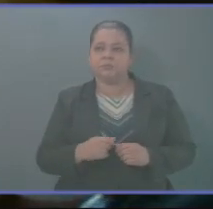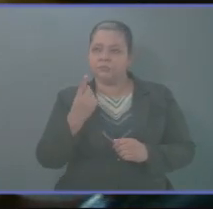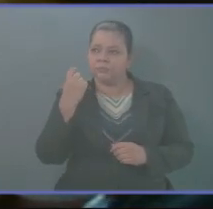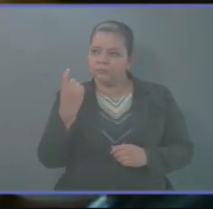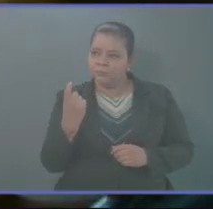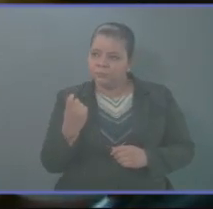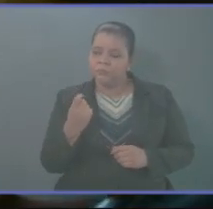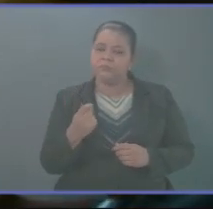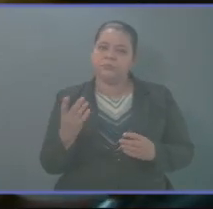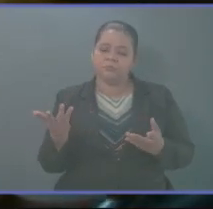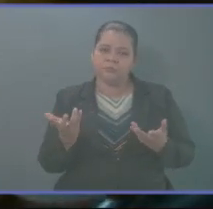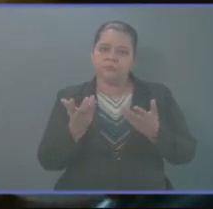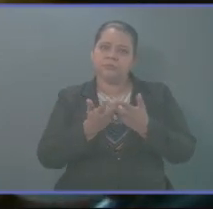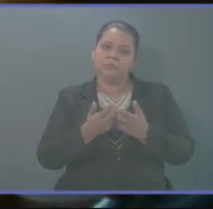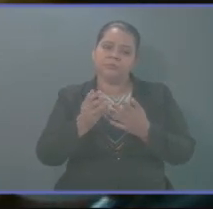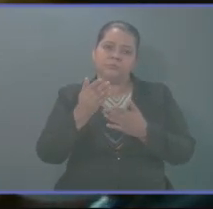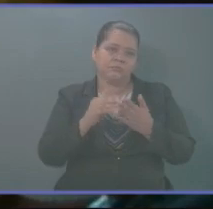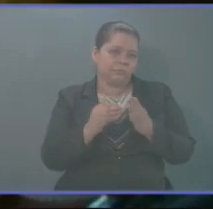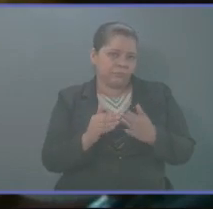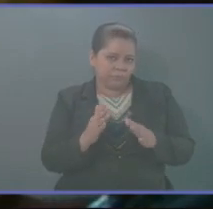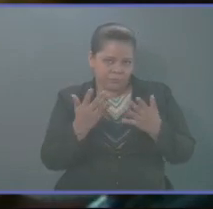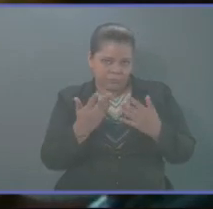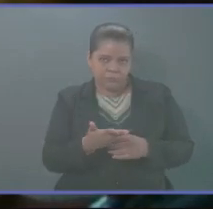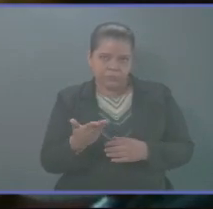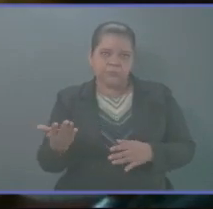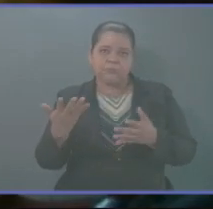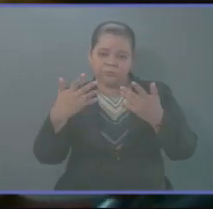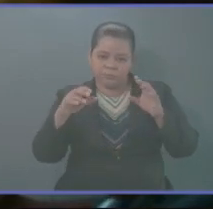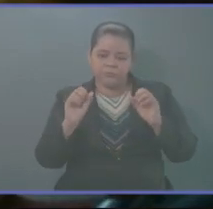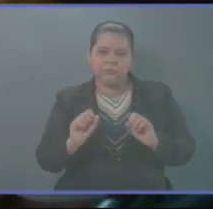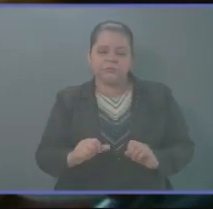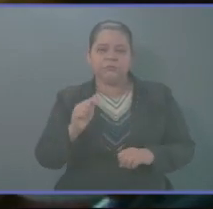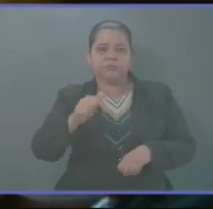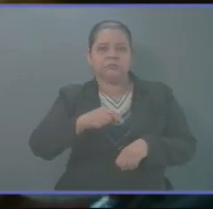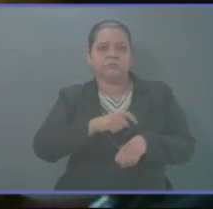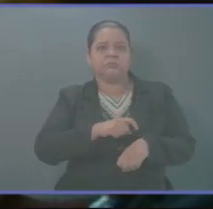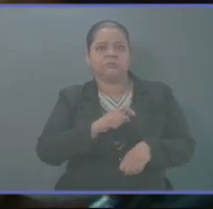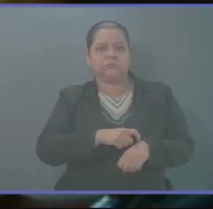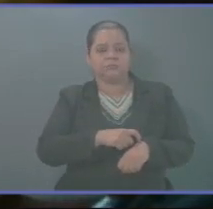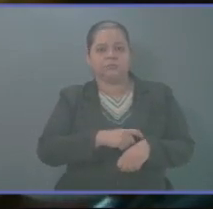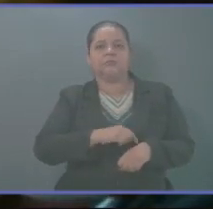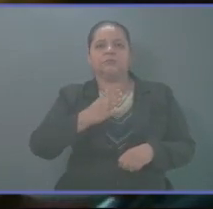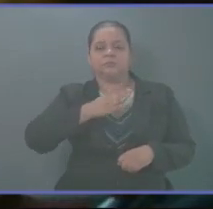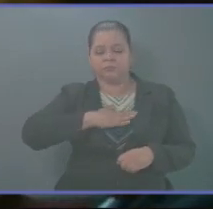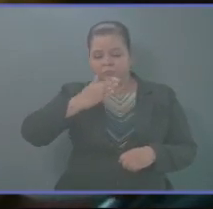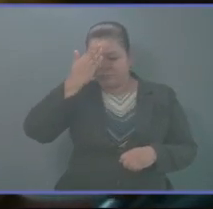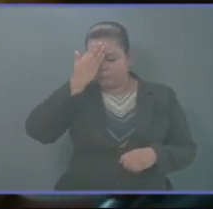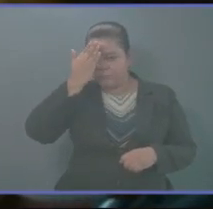faltas o de arbitrariedades que pudieran estar cometiendo en este momento. Yo sé que en este caso